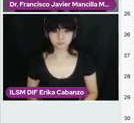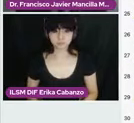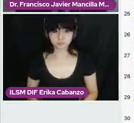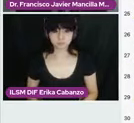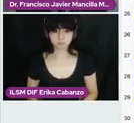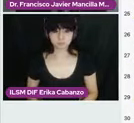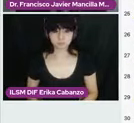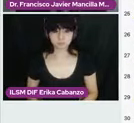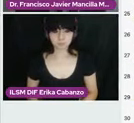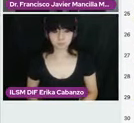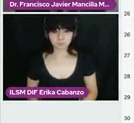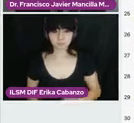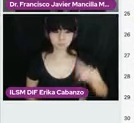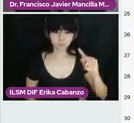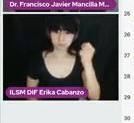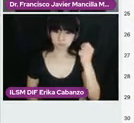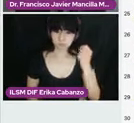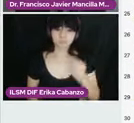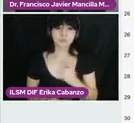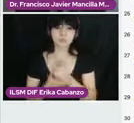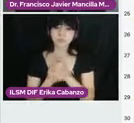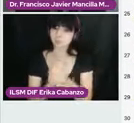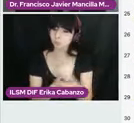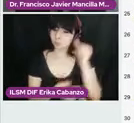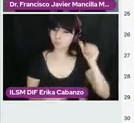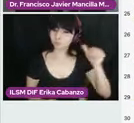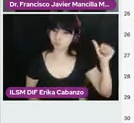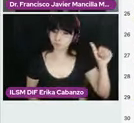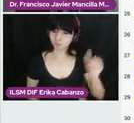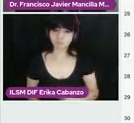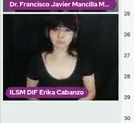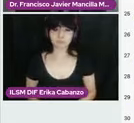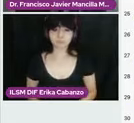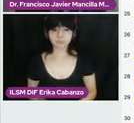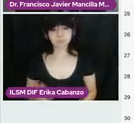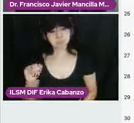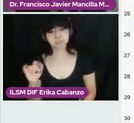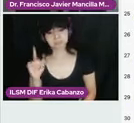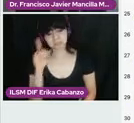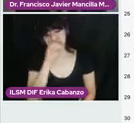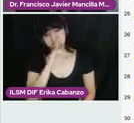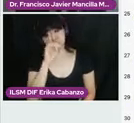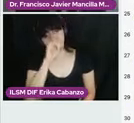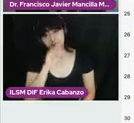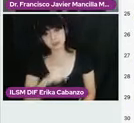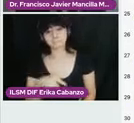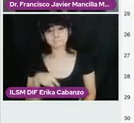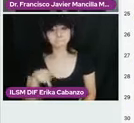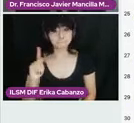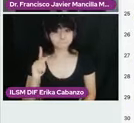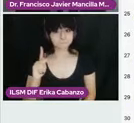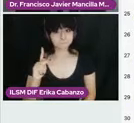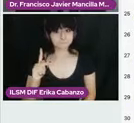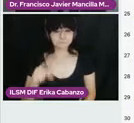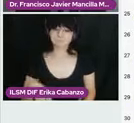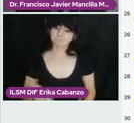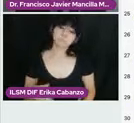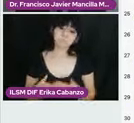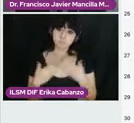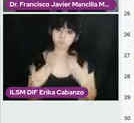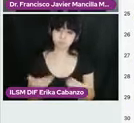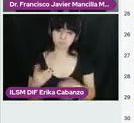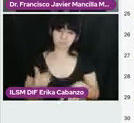Dispositivos de apoyo auditivo. Bueno, sí está recomendado, aunque actualmente va a depender mucho del